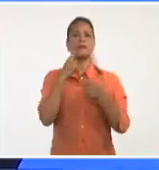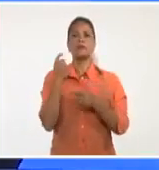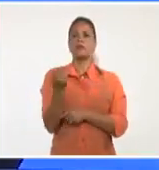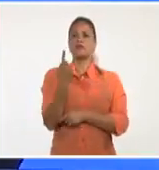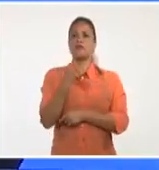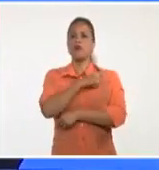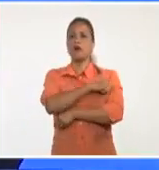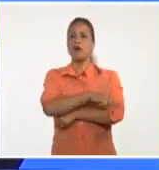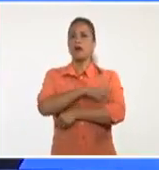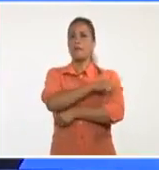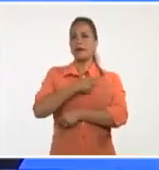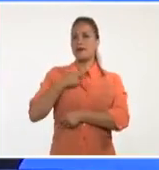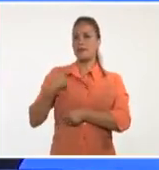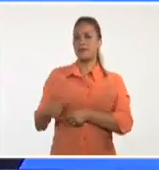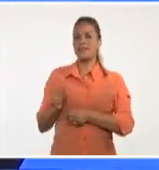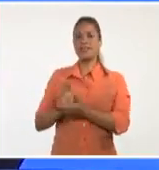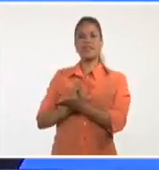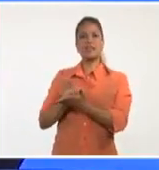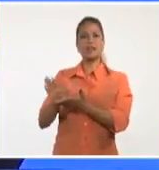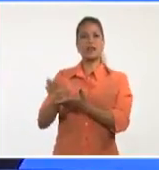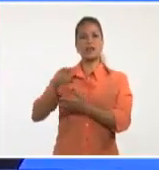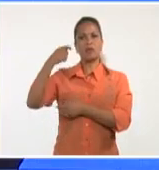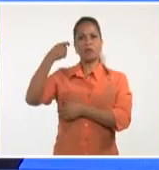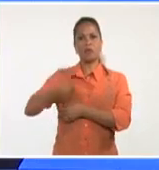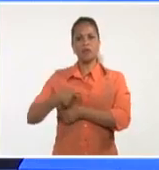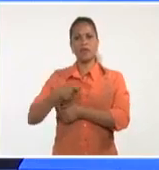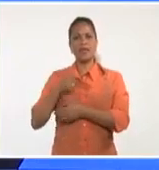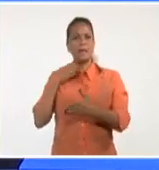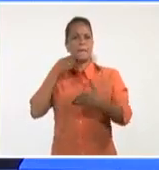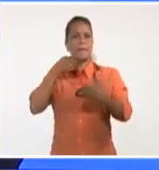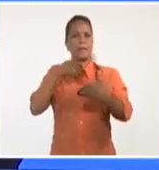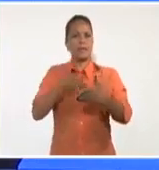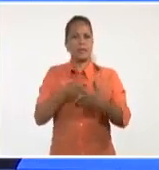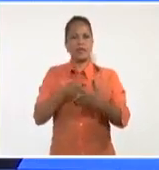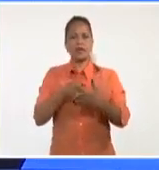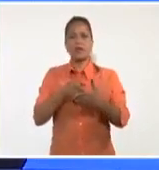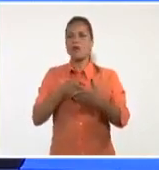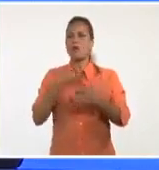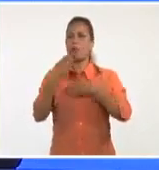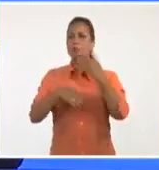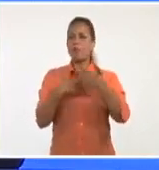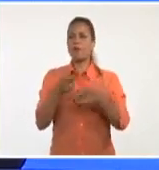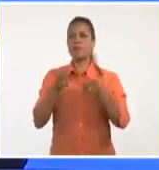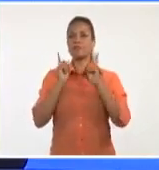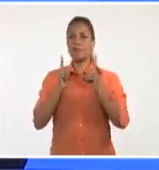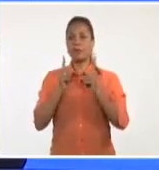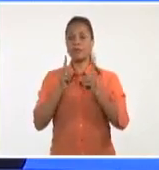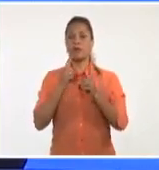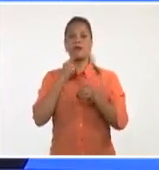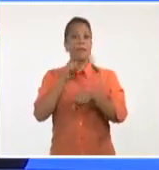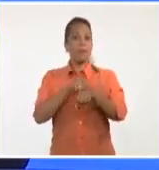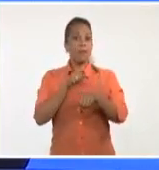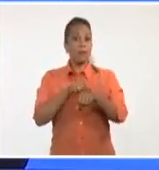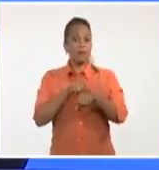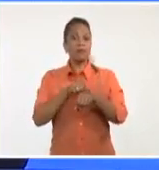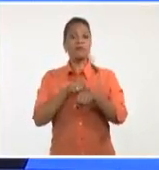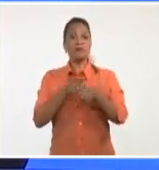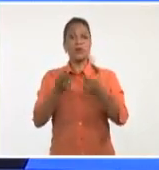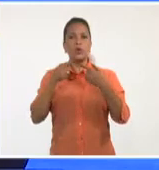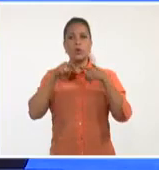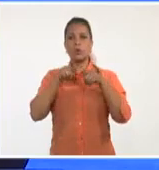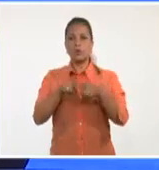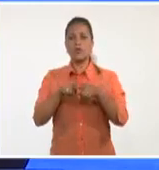de rechazo y condena a la injerencia en sus asuntos internos, al tiempo que agradecemos la postura inequívoca de